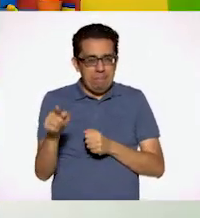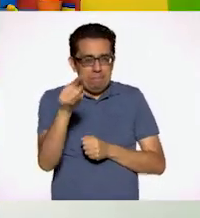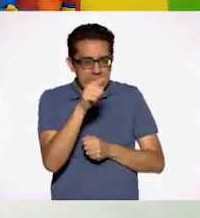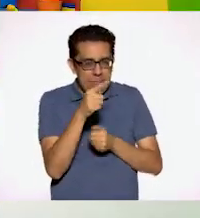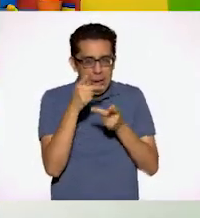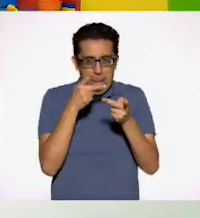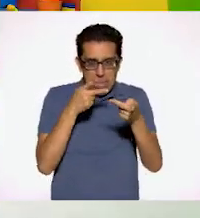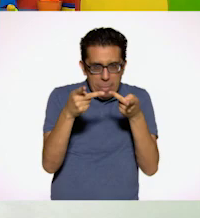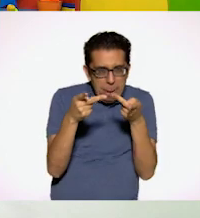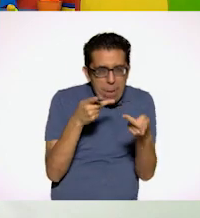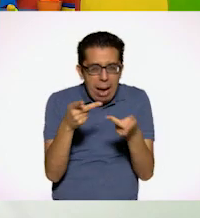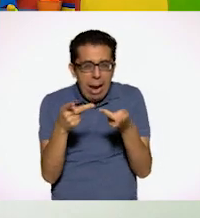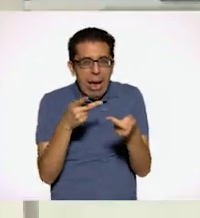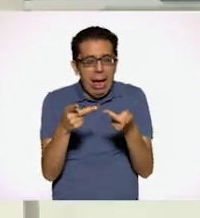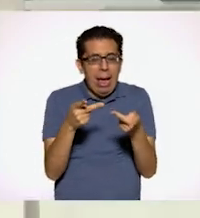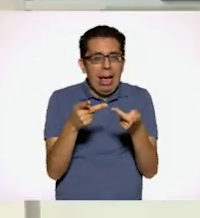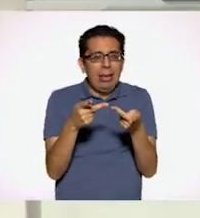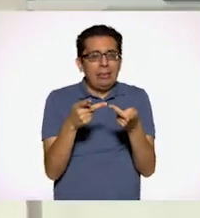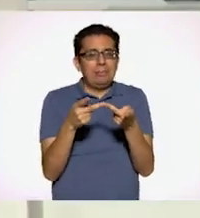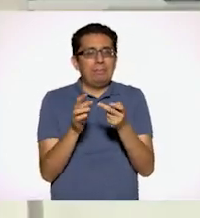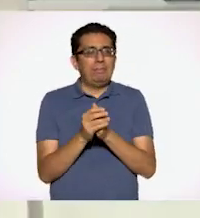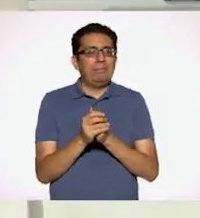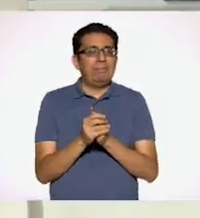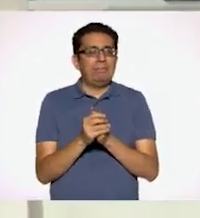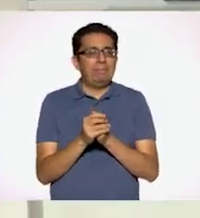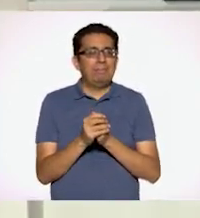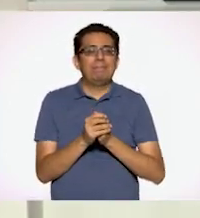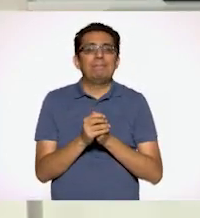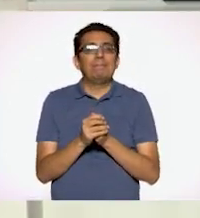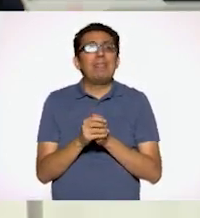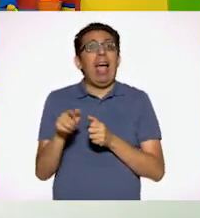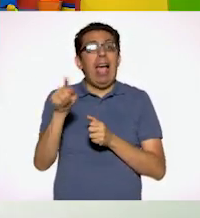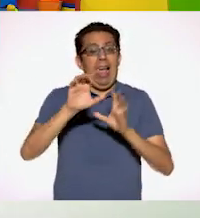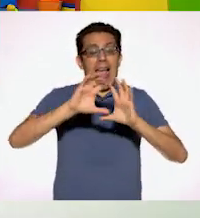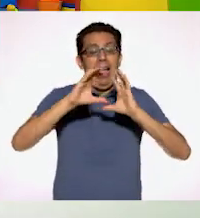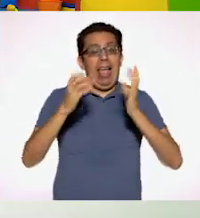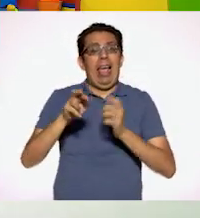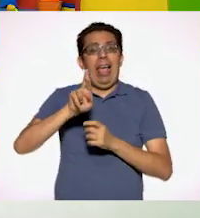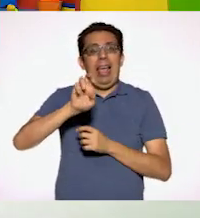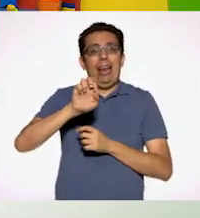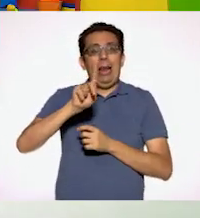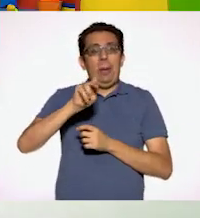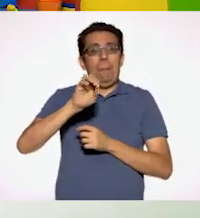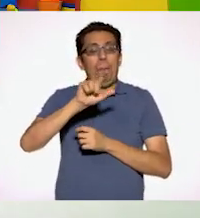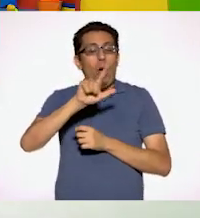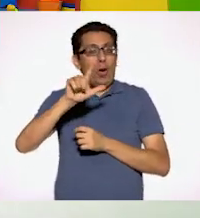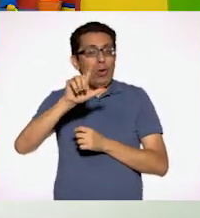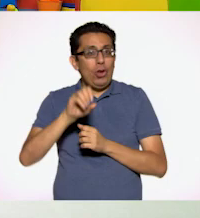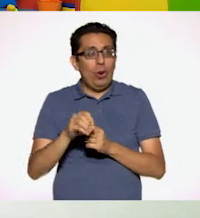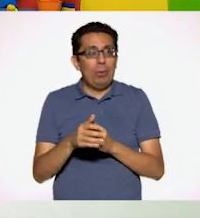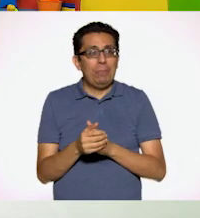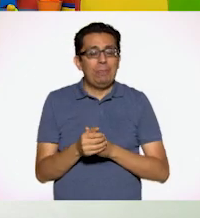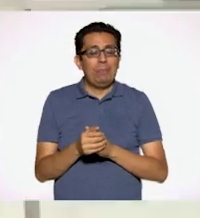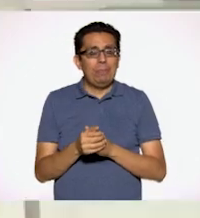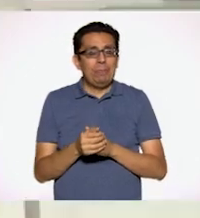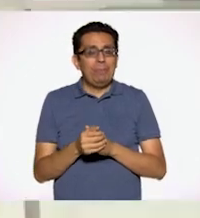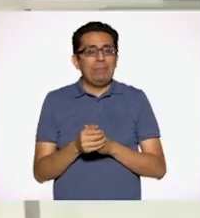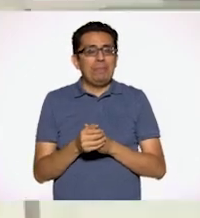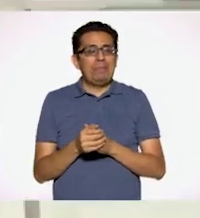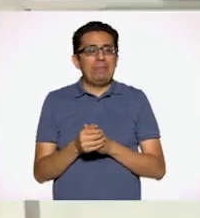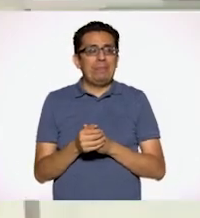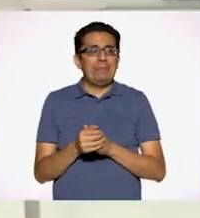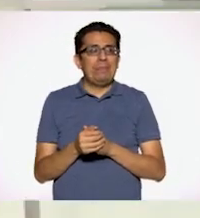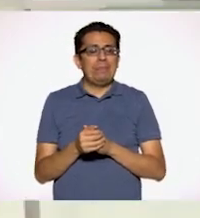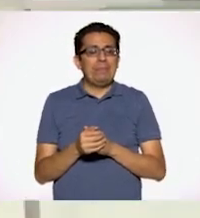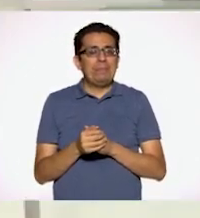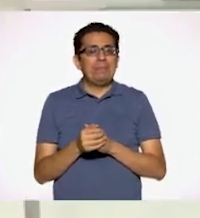¡Preparar! ¡Preparar! ¡El repollo! ¡El repollo!